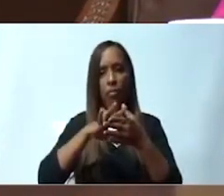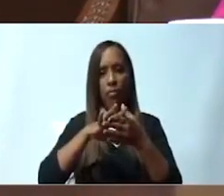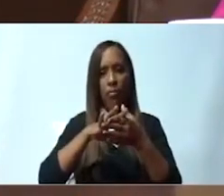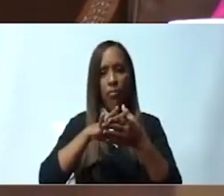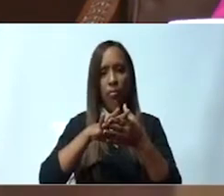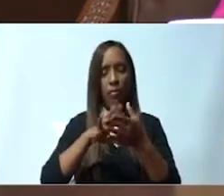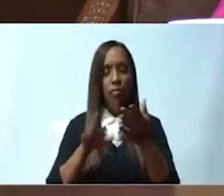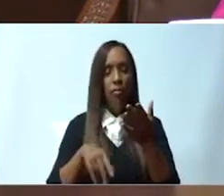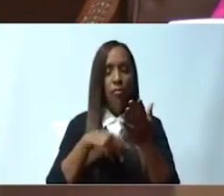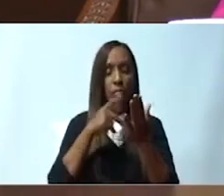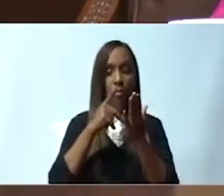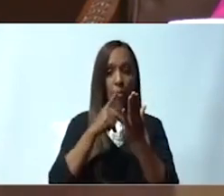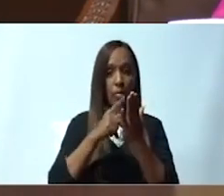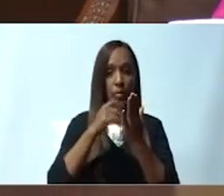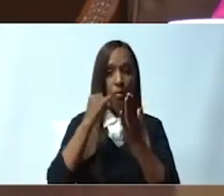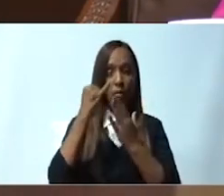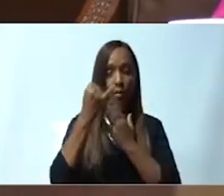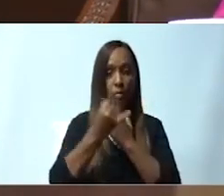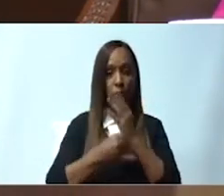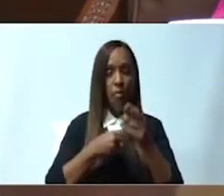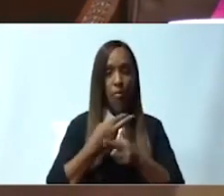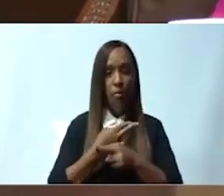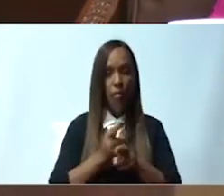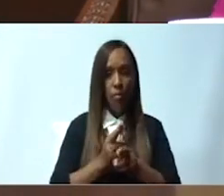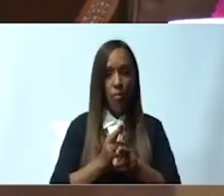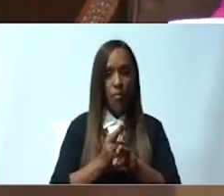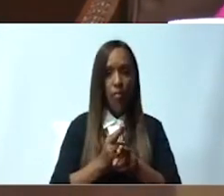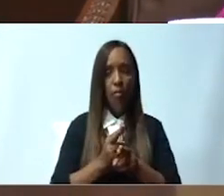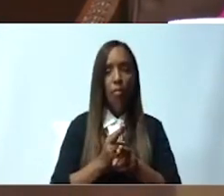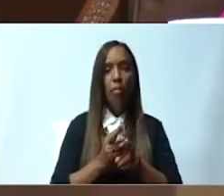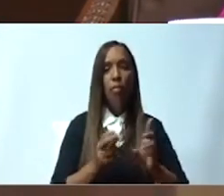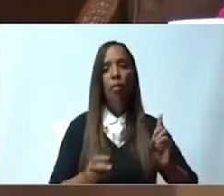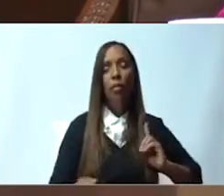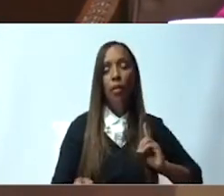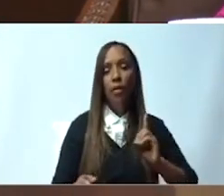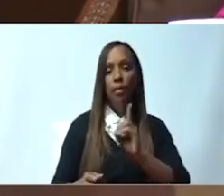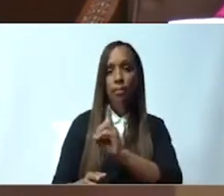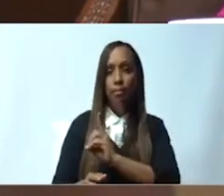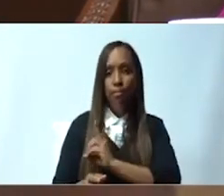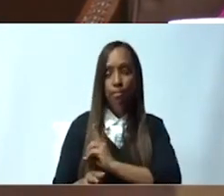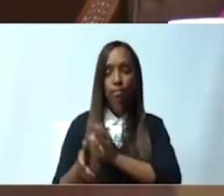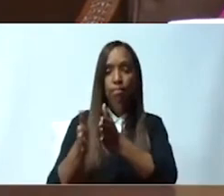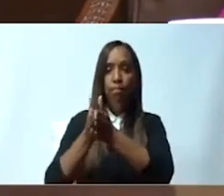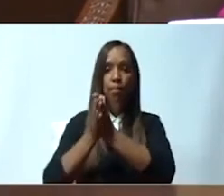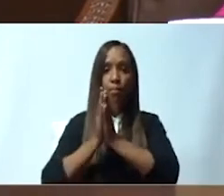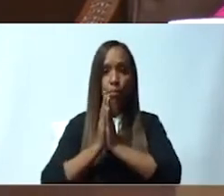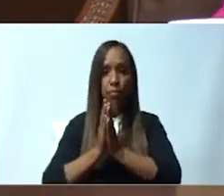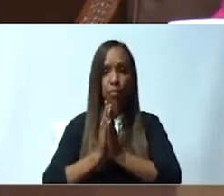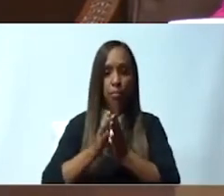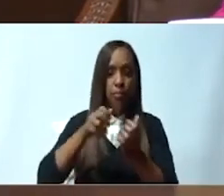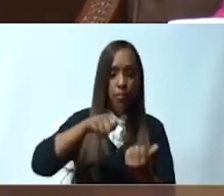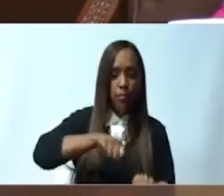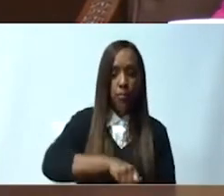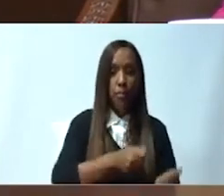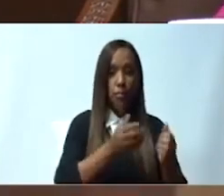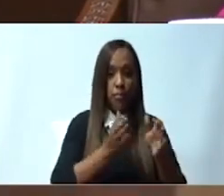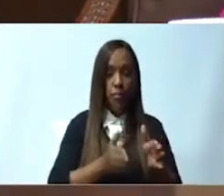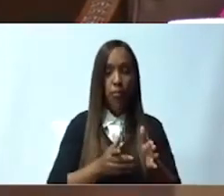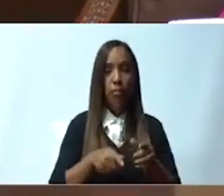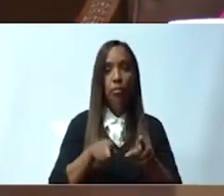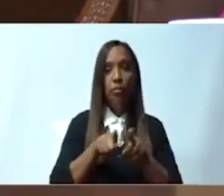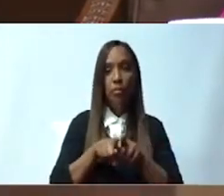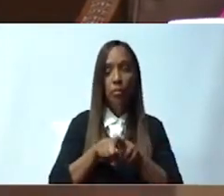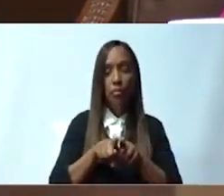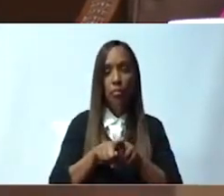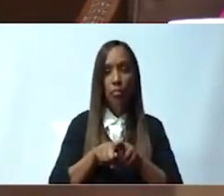de resolución de esta Cámara de Diputados, mediante el cual solicita al Ayuntamiento del Distrito Nacional y al Ministerio de Medio Ambiente